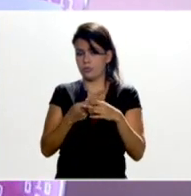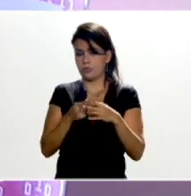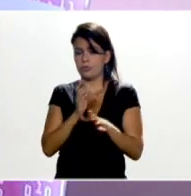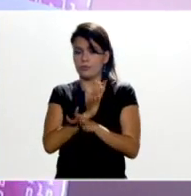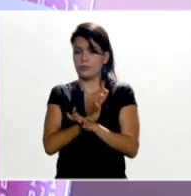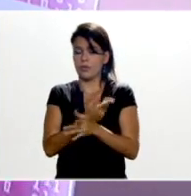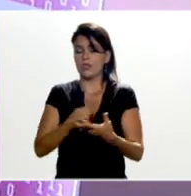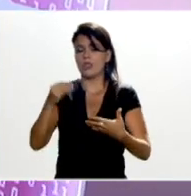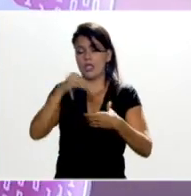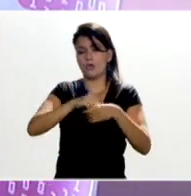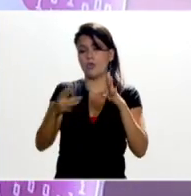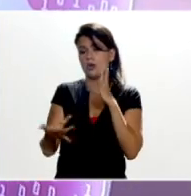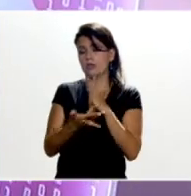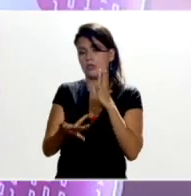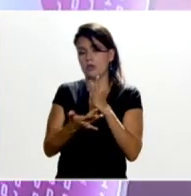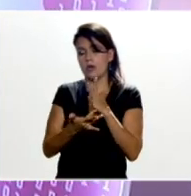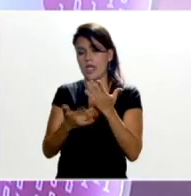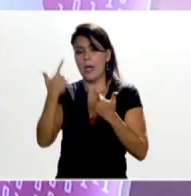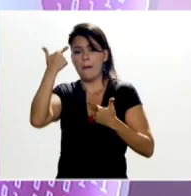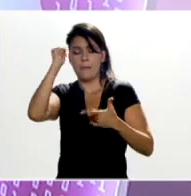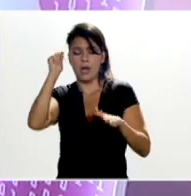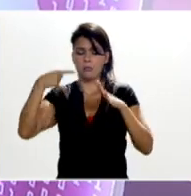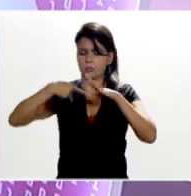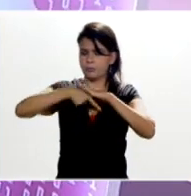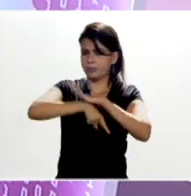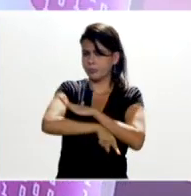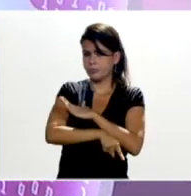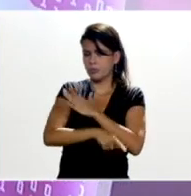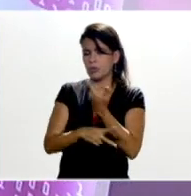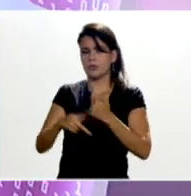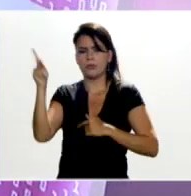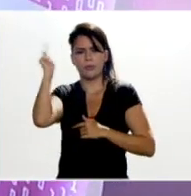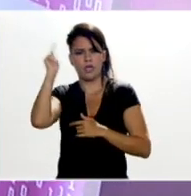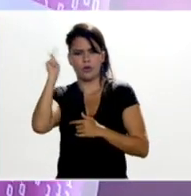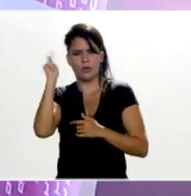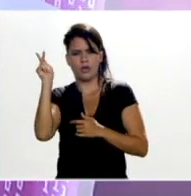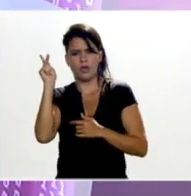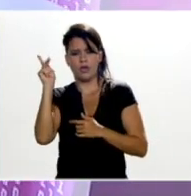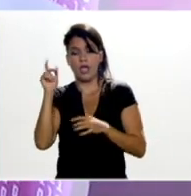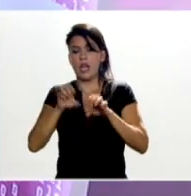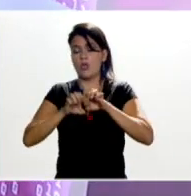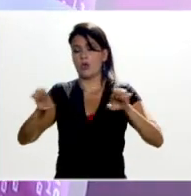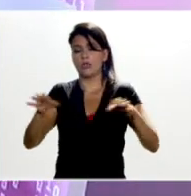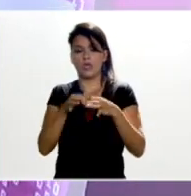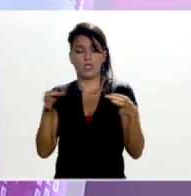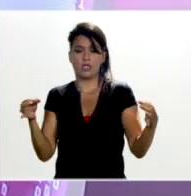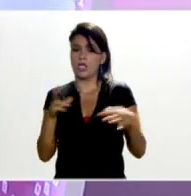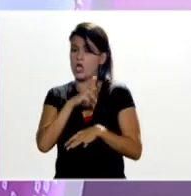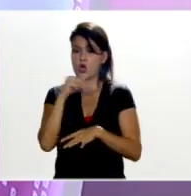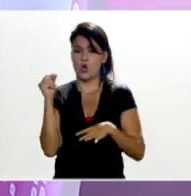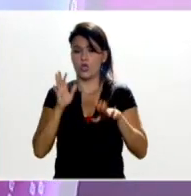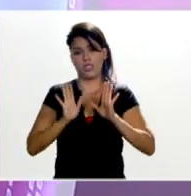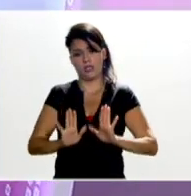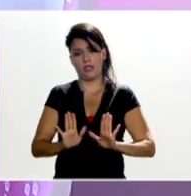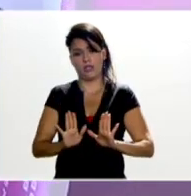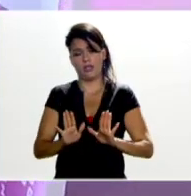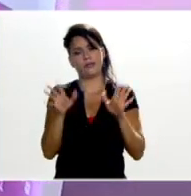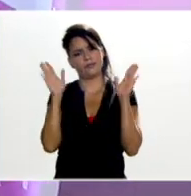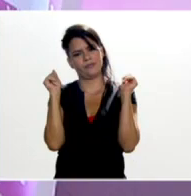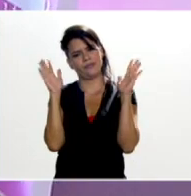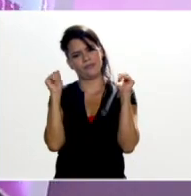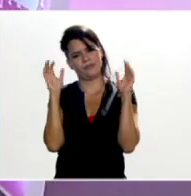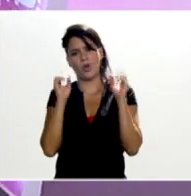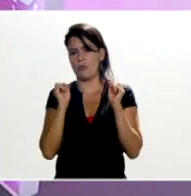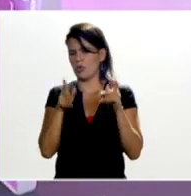del ámbito tecnológico para la profundización pedagógica. La educación a distancia no se detiene, será hasta